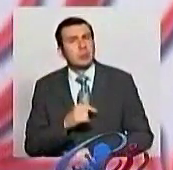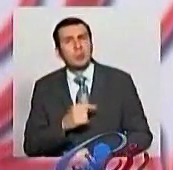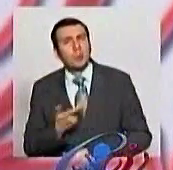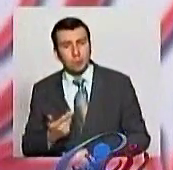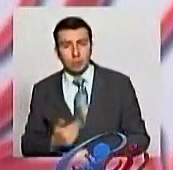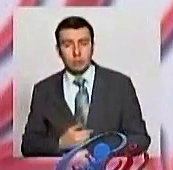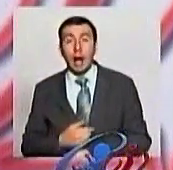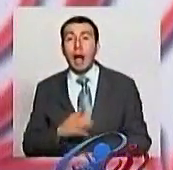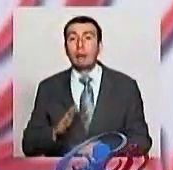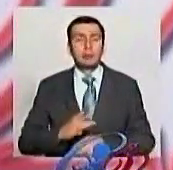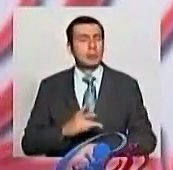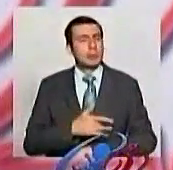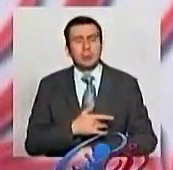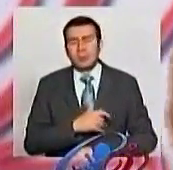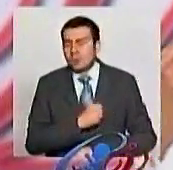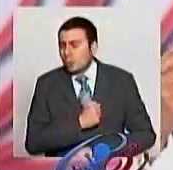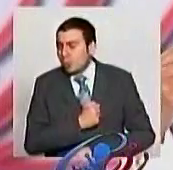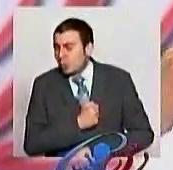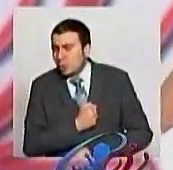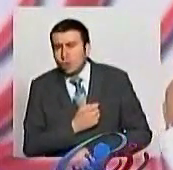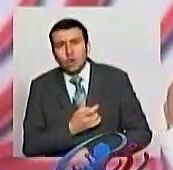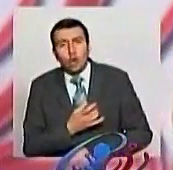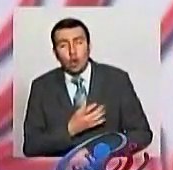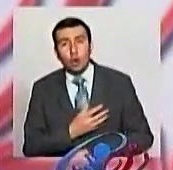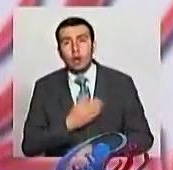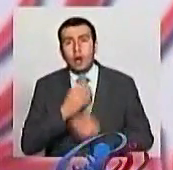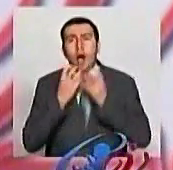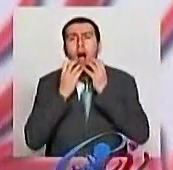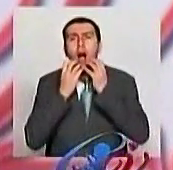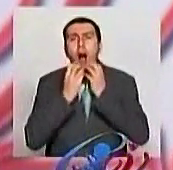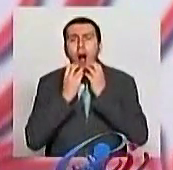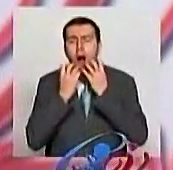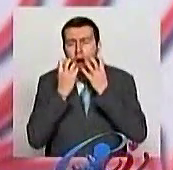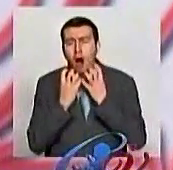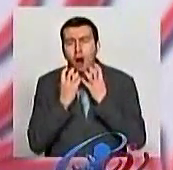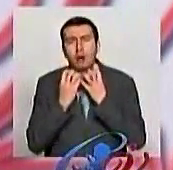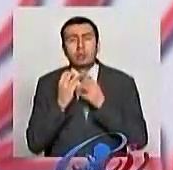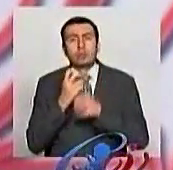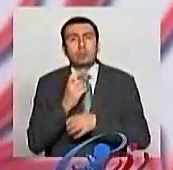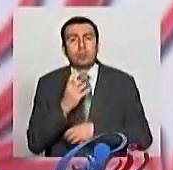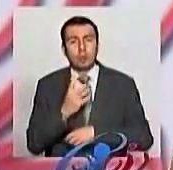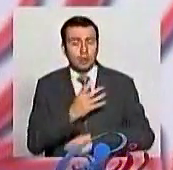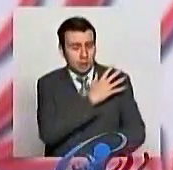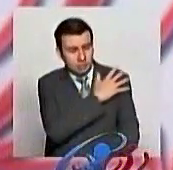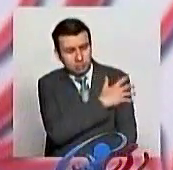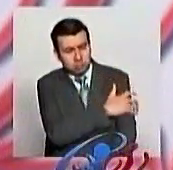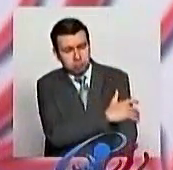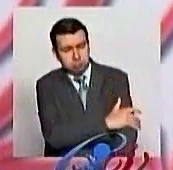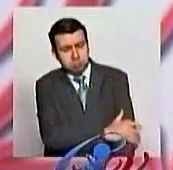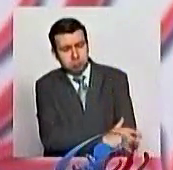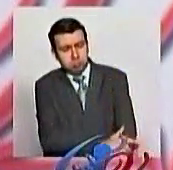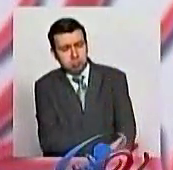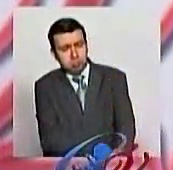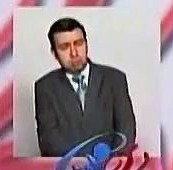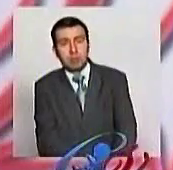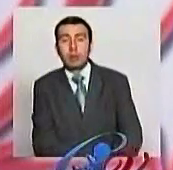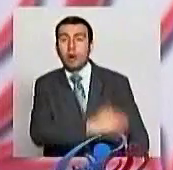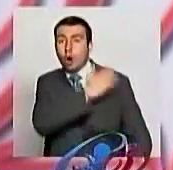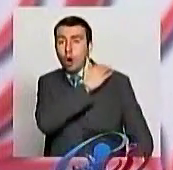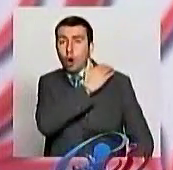dolor en el pecho irradiado a la mandíbula, en el brazo izquierdo, en los hombros o en la espalda. Algunos